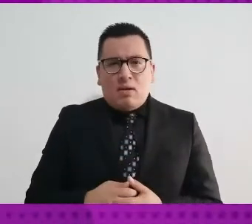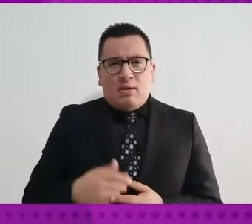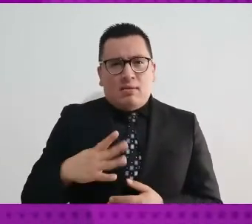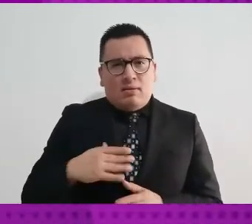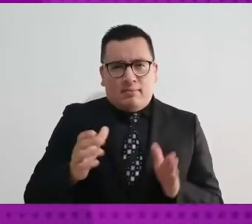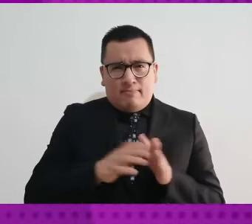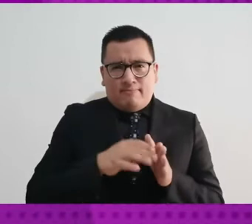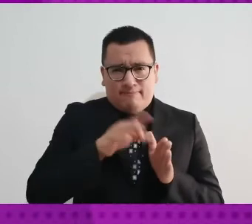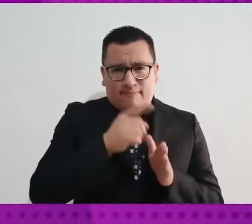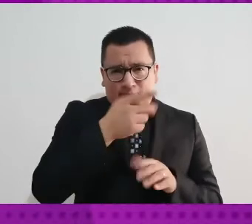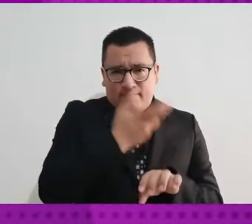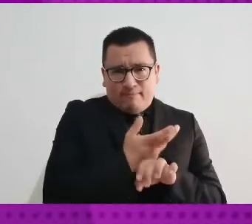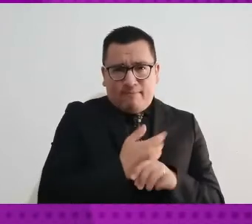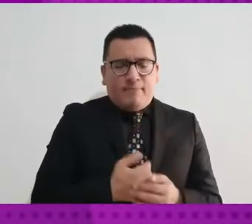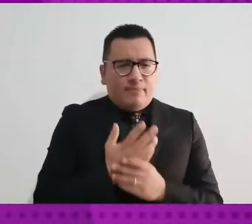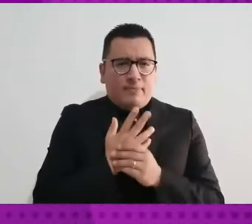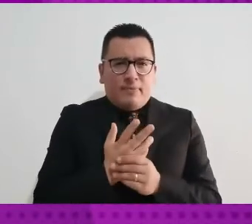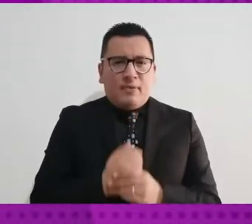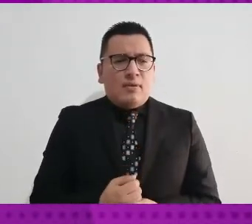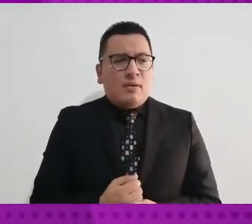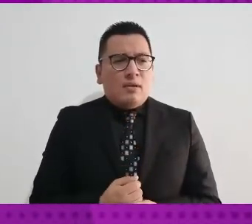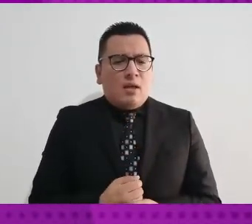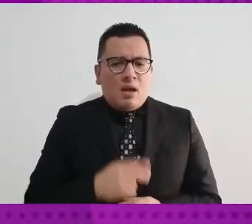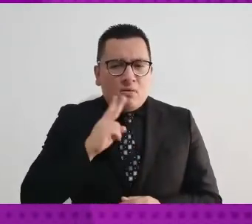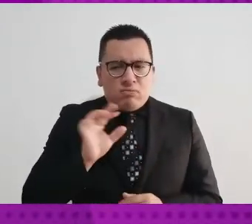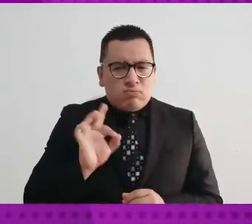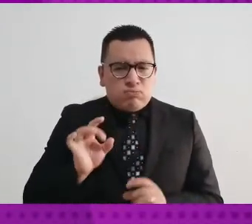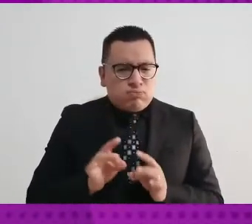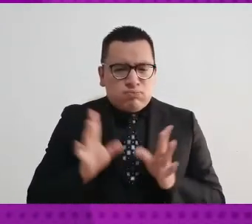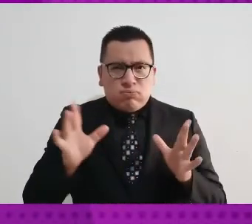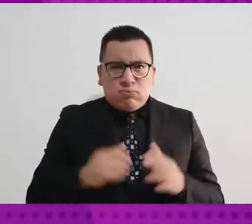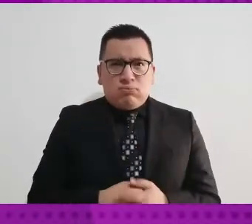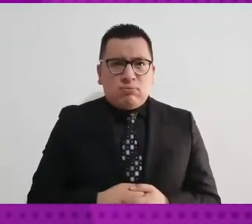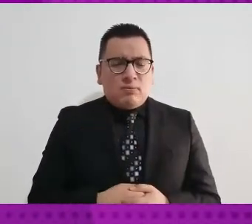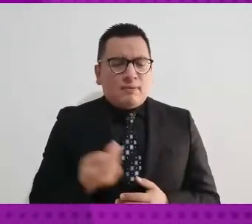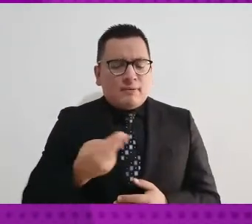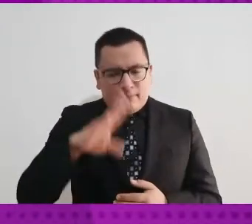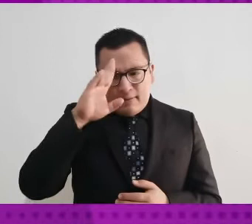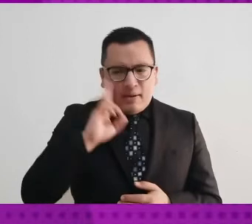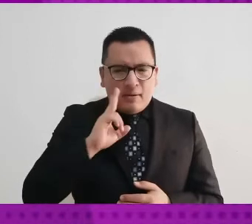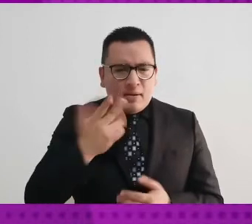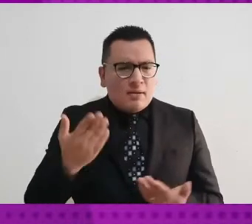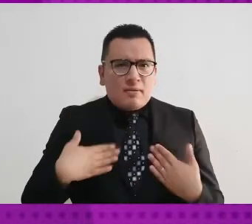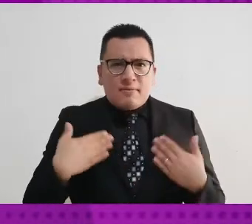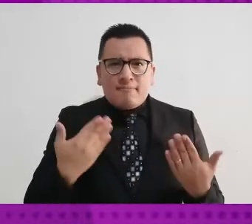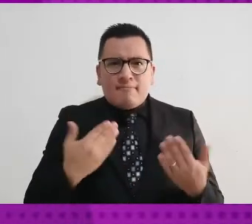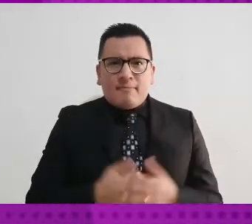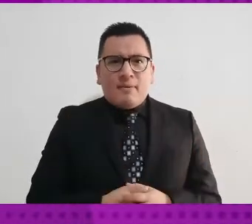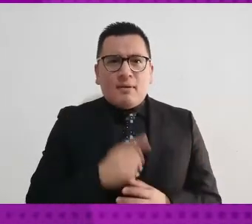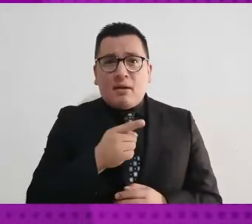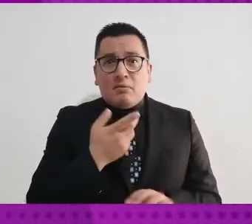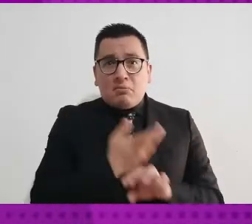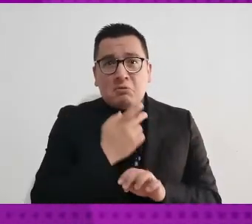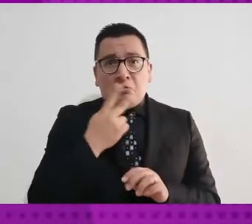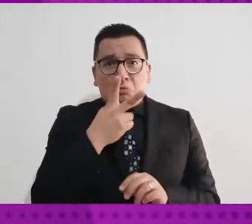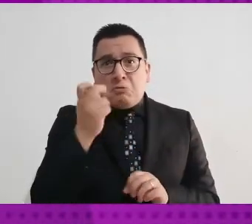días antes de la elección en Estados Unidos que ese sistema enfrentaría una crisis producto del diseño que le ha dado estabilidad al país durante más de 200 años,